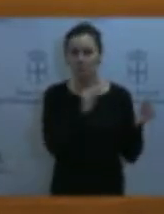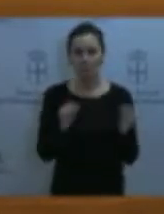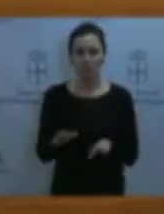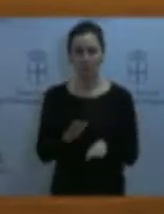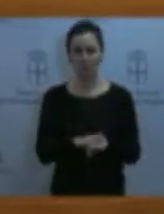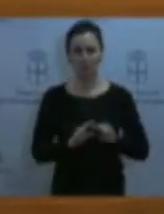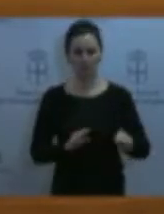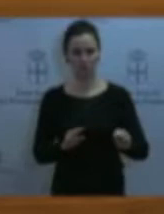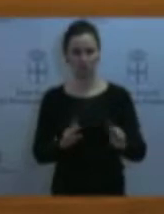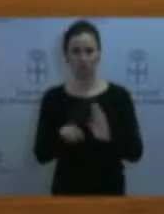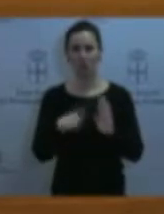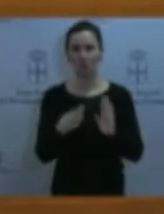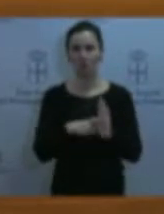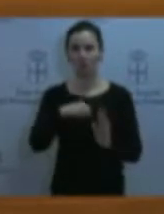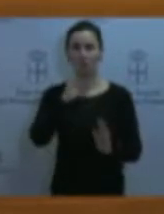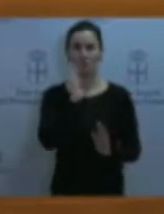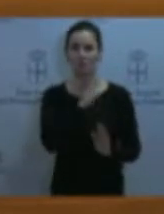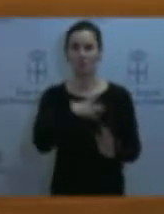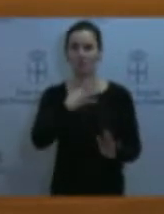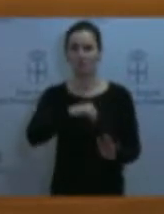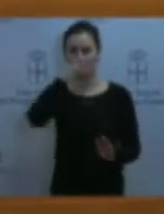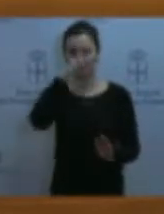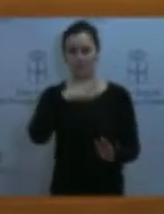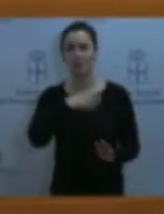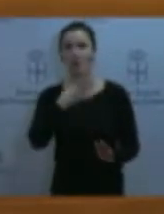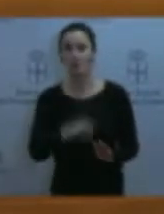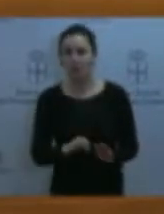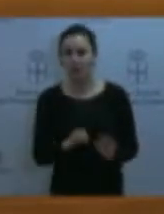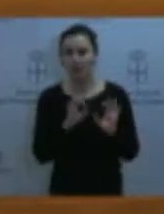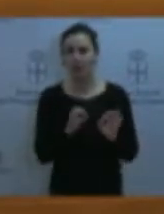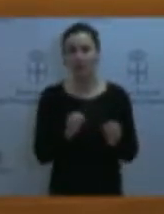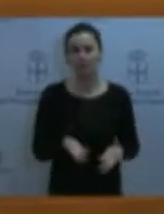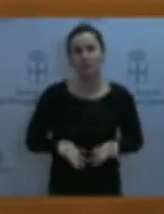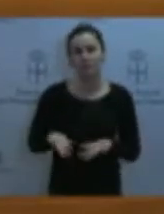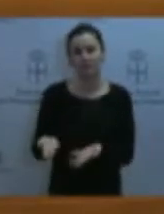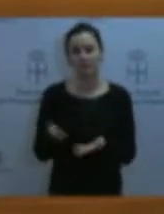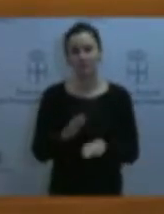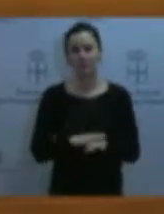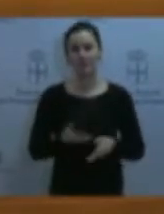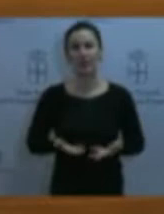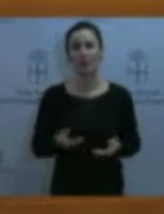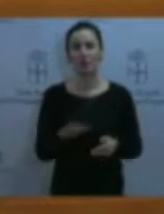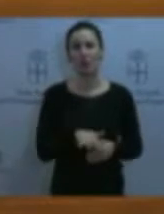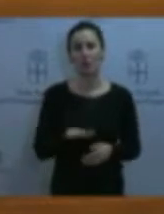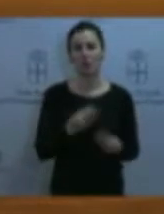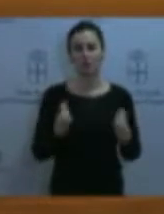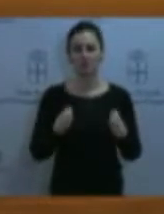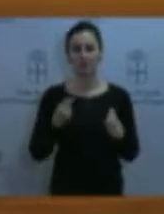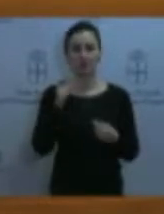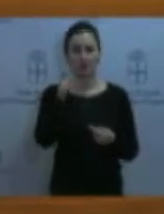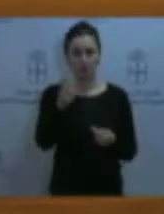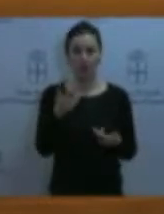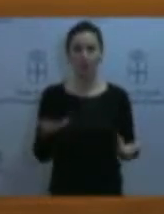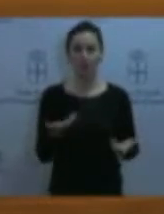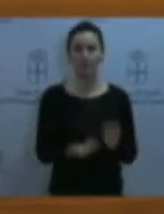la maternidad eficaz y efectiva para las mujeres de estas zonas, algo que está incluido en el pacto presupuestario estatal